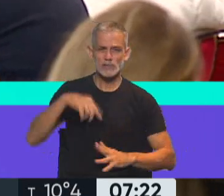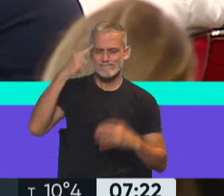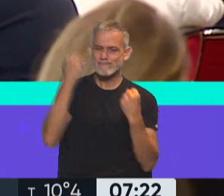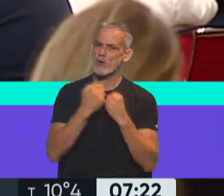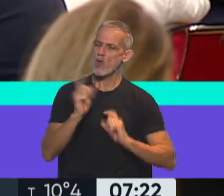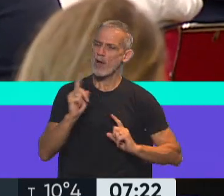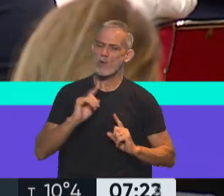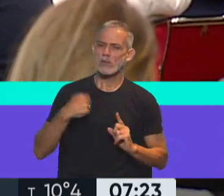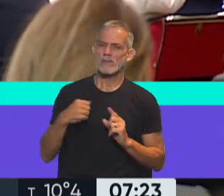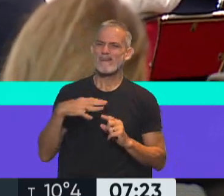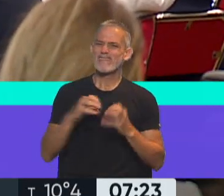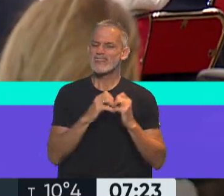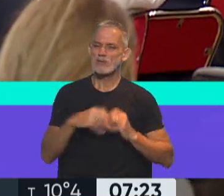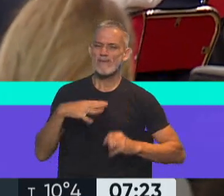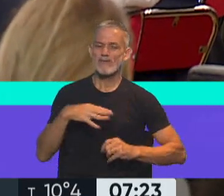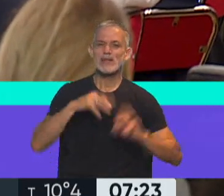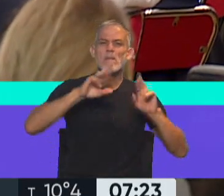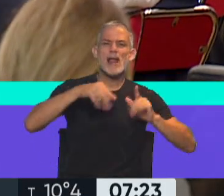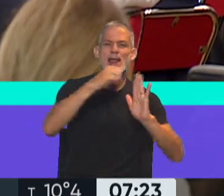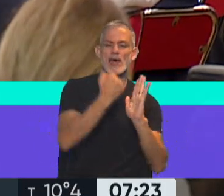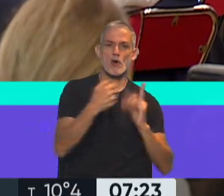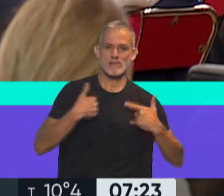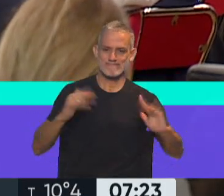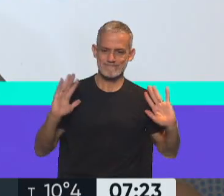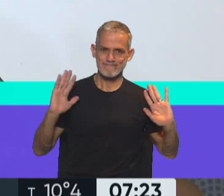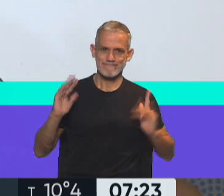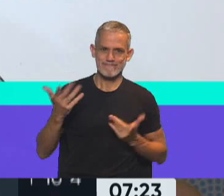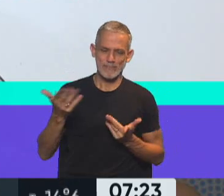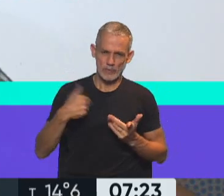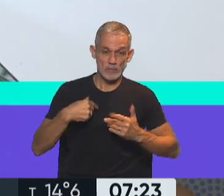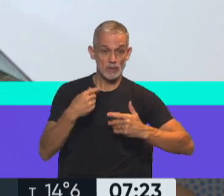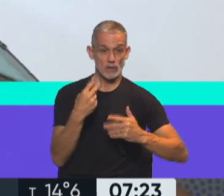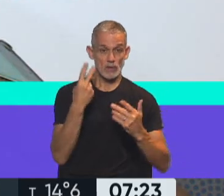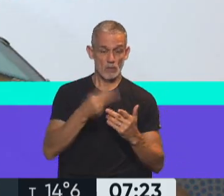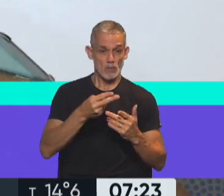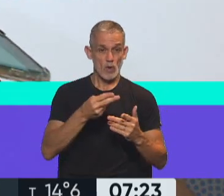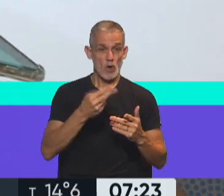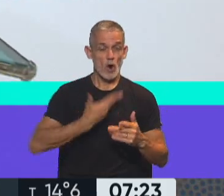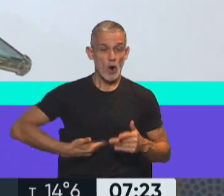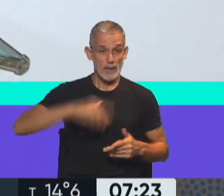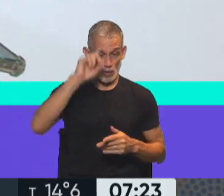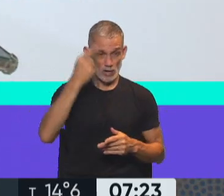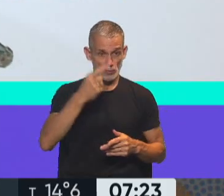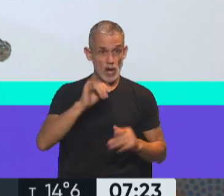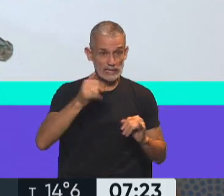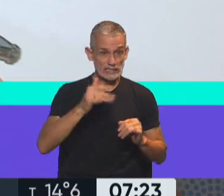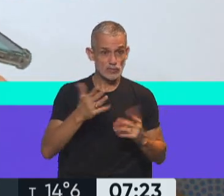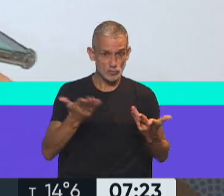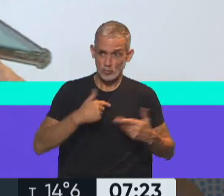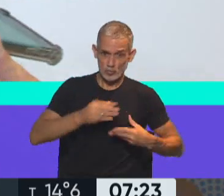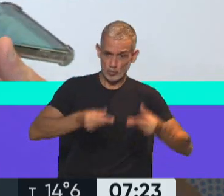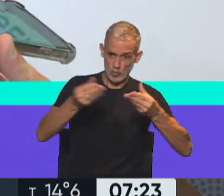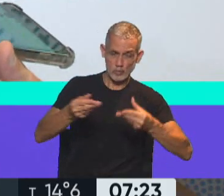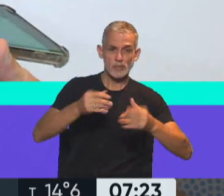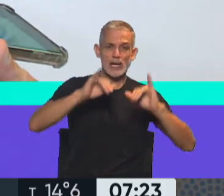acuerdo porque no lo habíamos discutido en el plan económico y saber lo que hay que reconocerle al gobierno que se hubo predisposición para